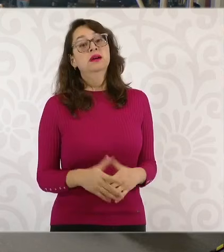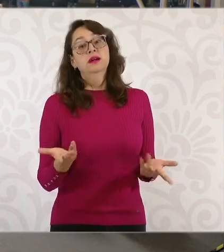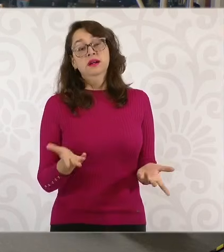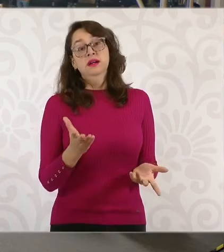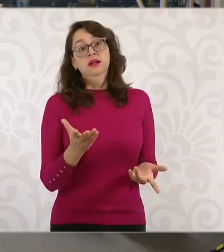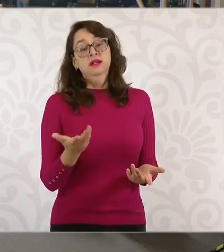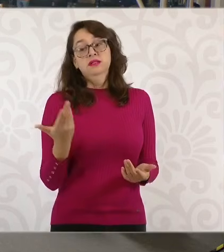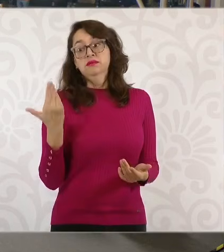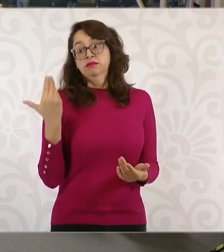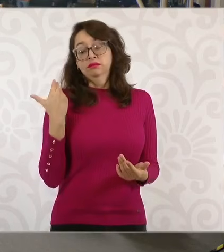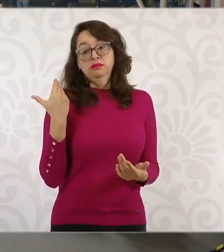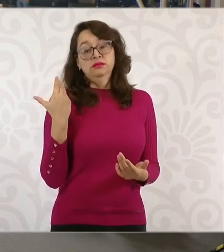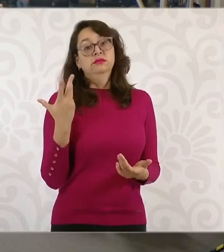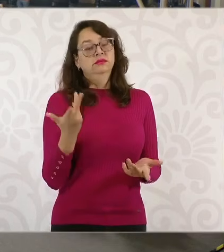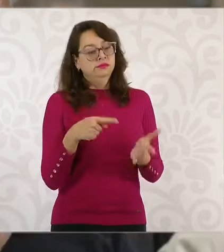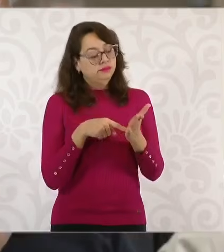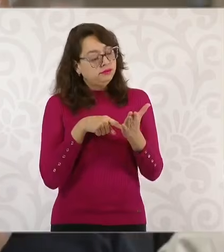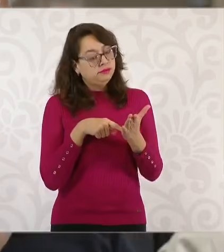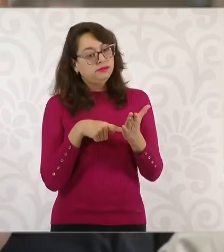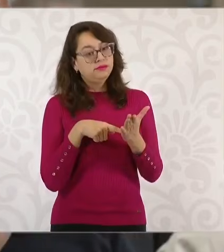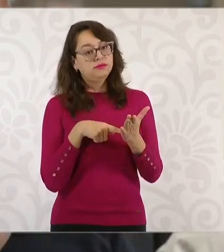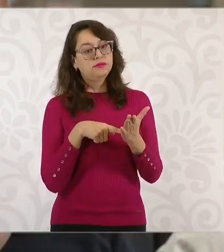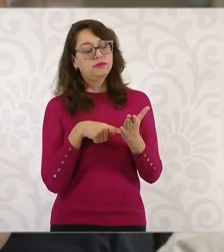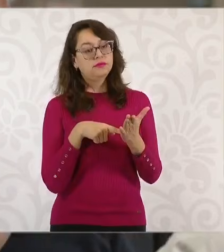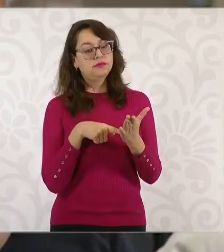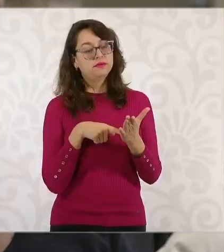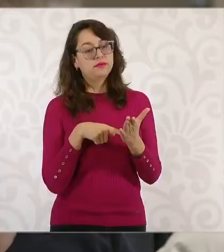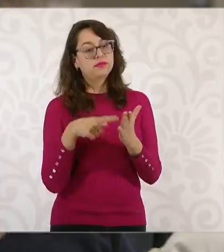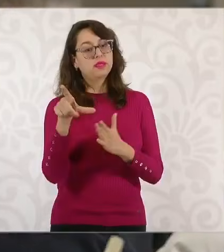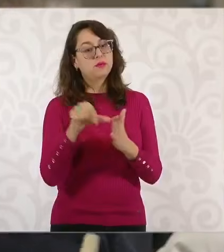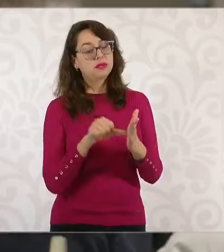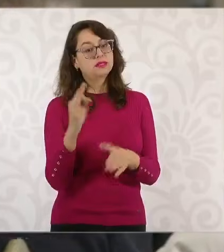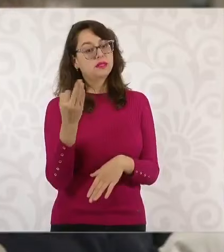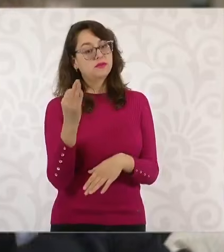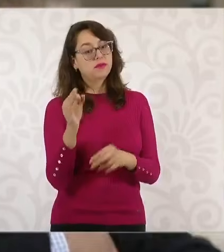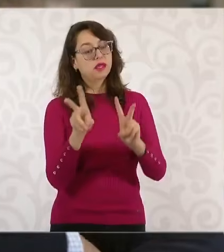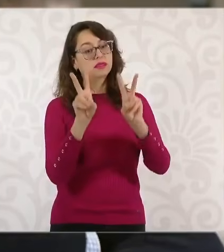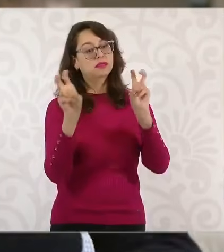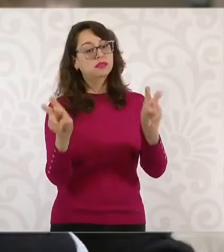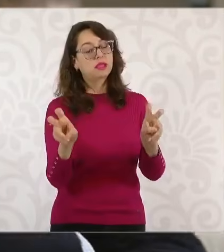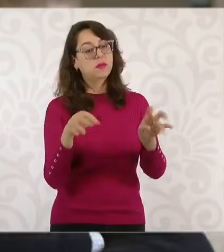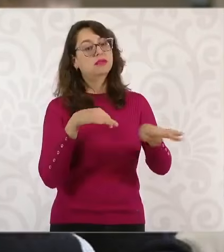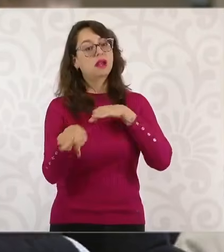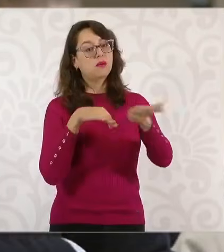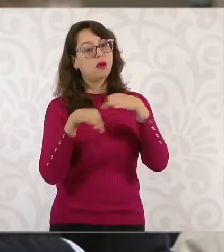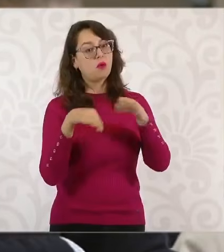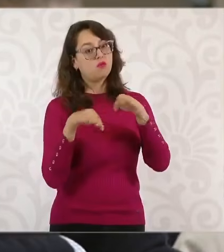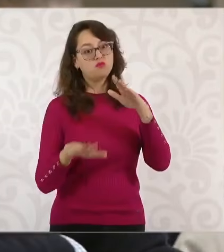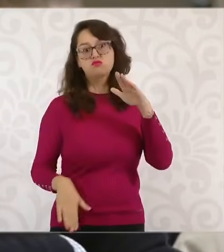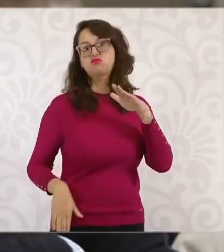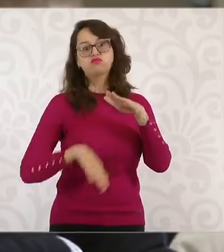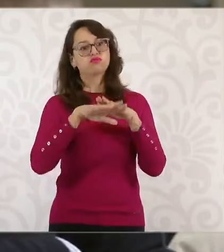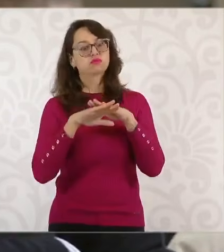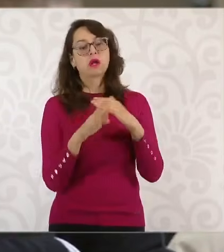información, este récord con el que se cierra el mes de febrero en cuanto a creación de empleos. Pero sí